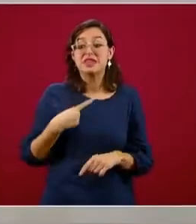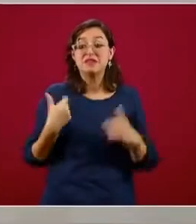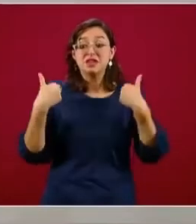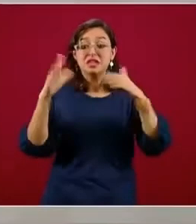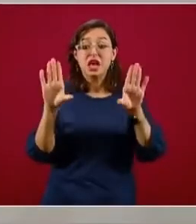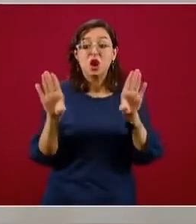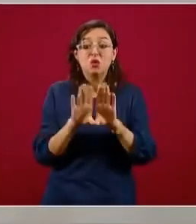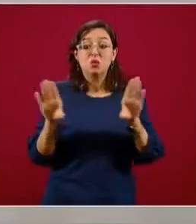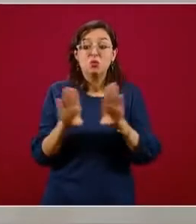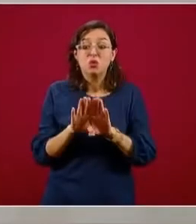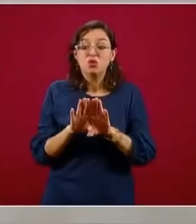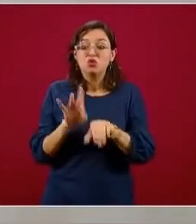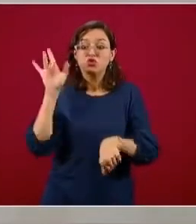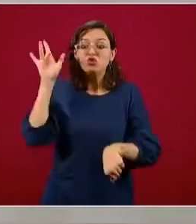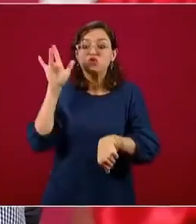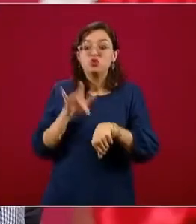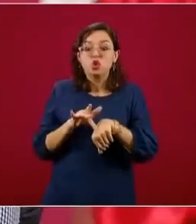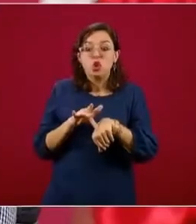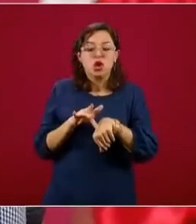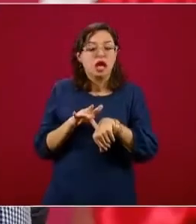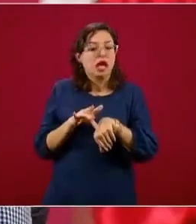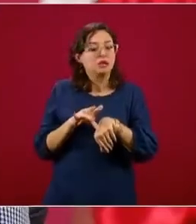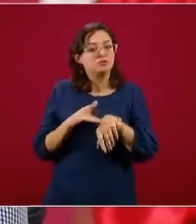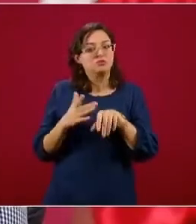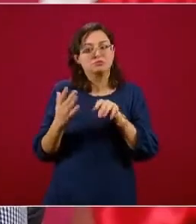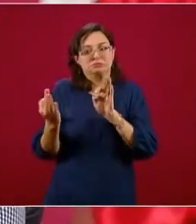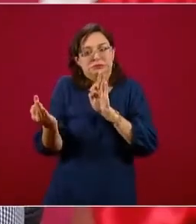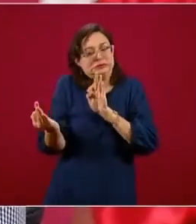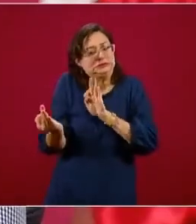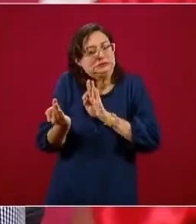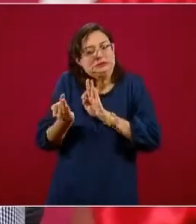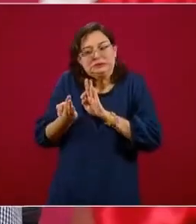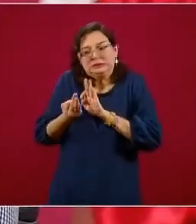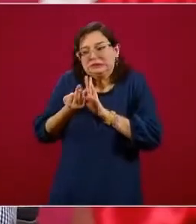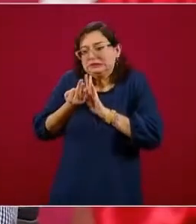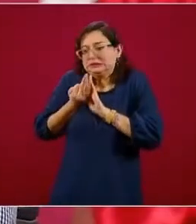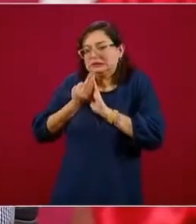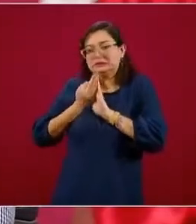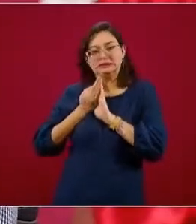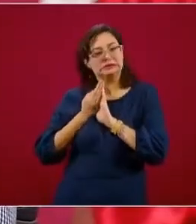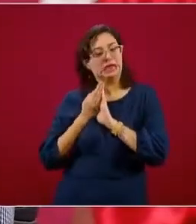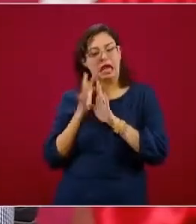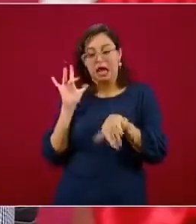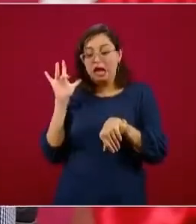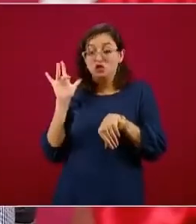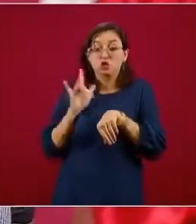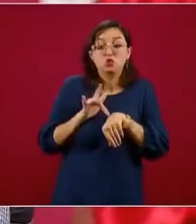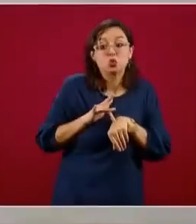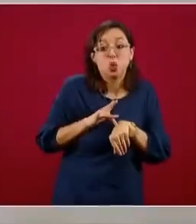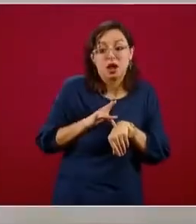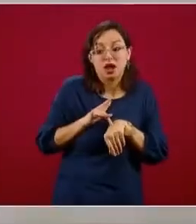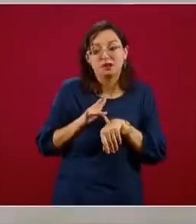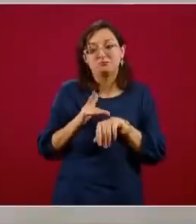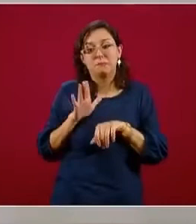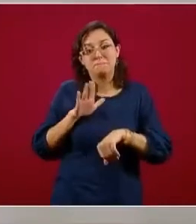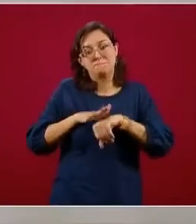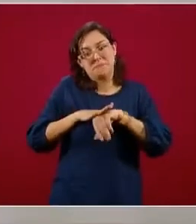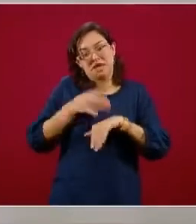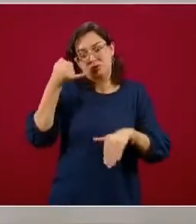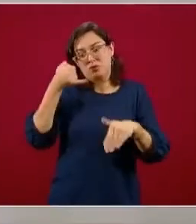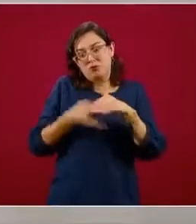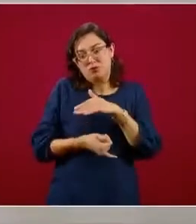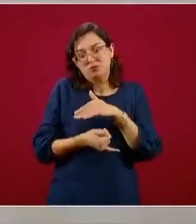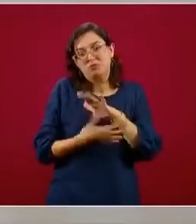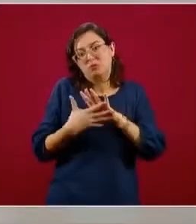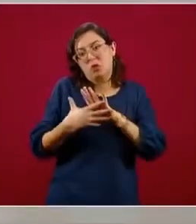ese espacio íntimo o ser un contacto más íntimo de la persona para que entonces la posibilidad de un contagio como tal se pudiera